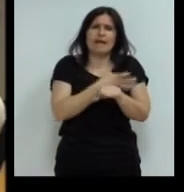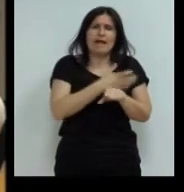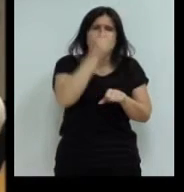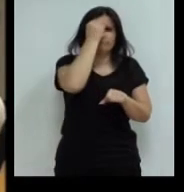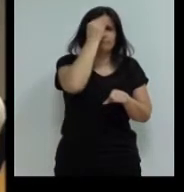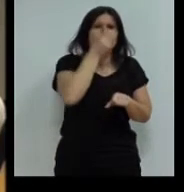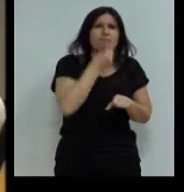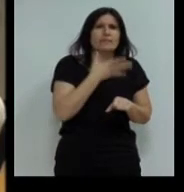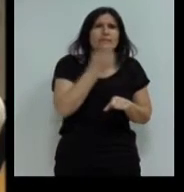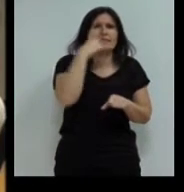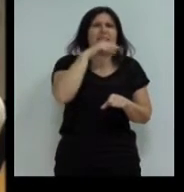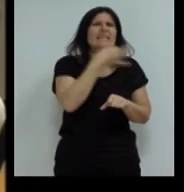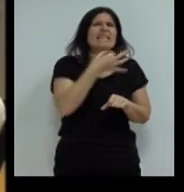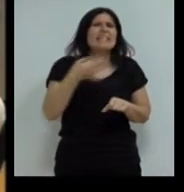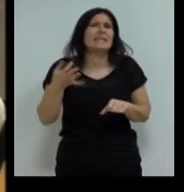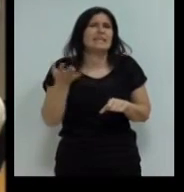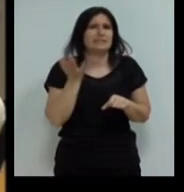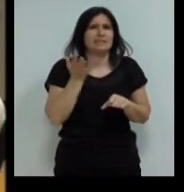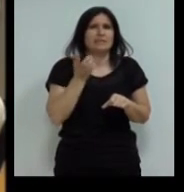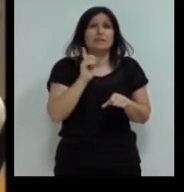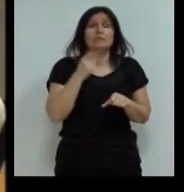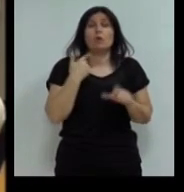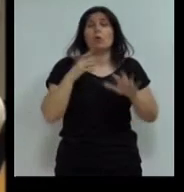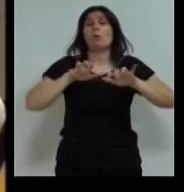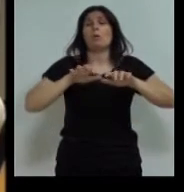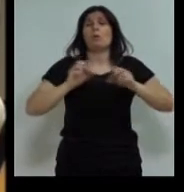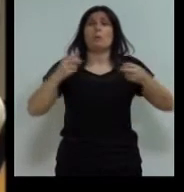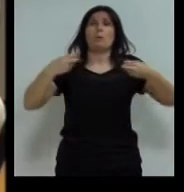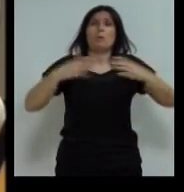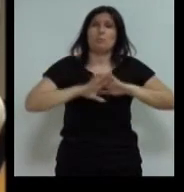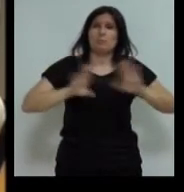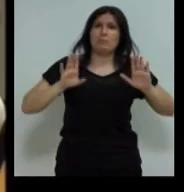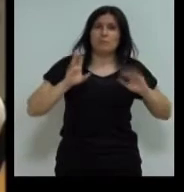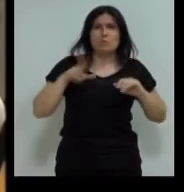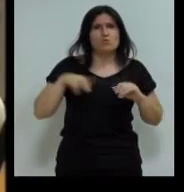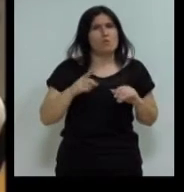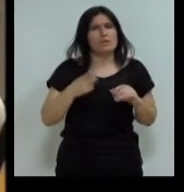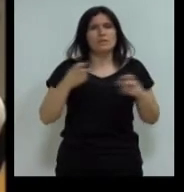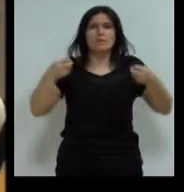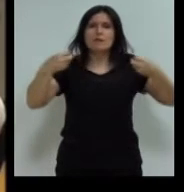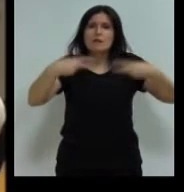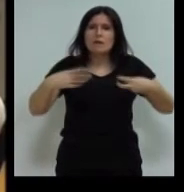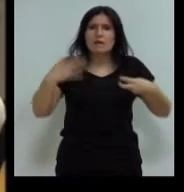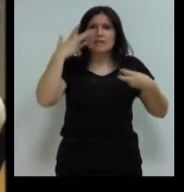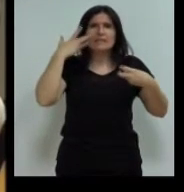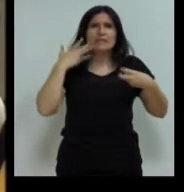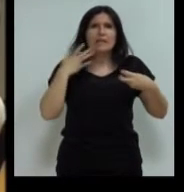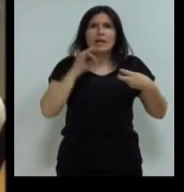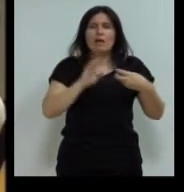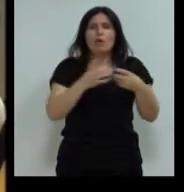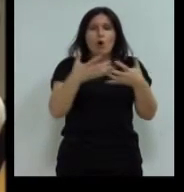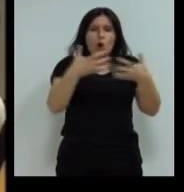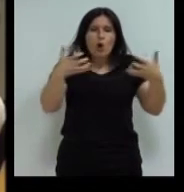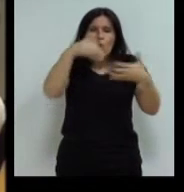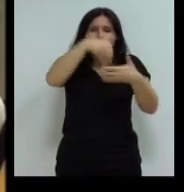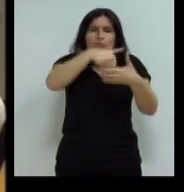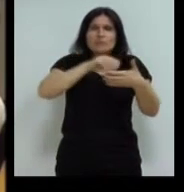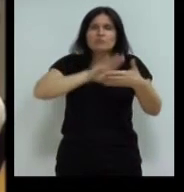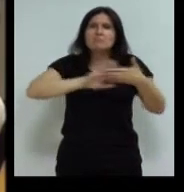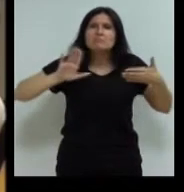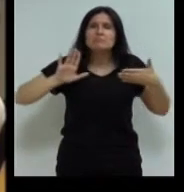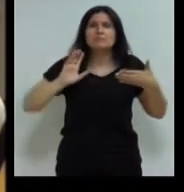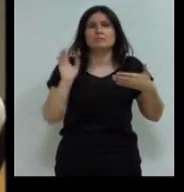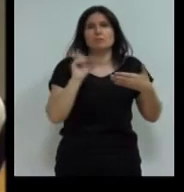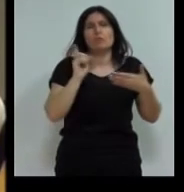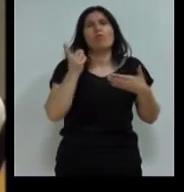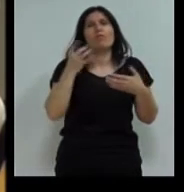manos. Es decir, no puedes hacer solamente subtitulado literal o ir al contexto de la frase, sino tienes que dar